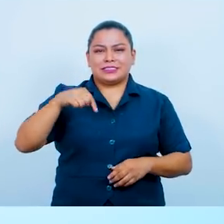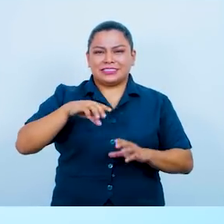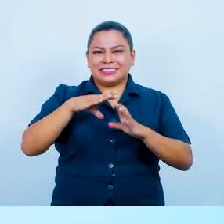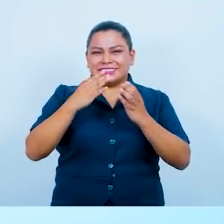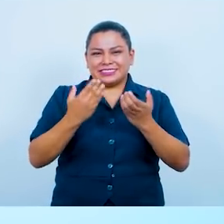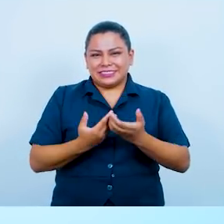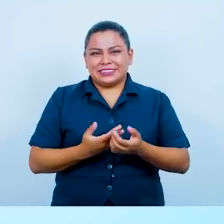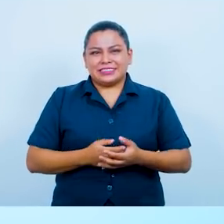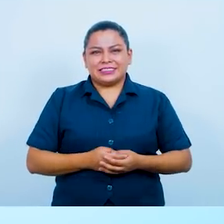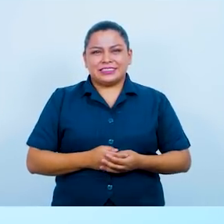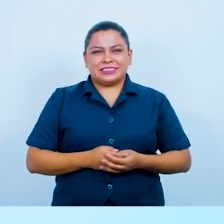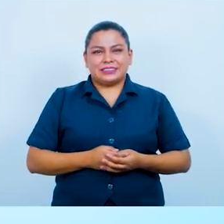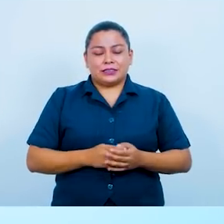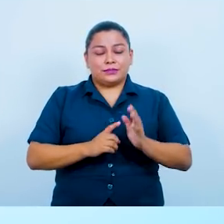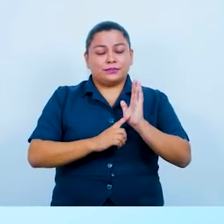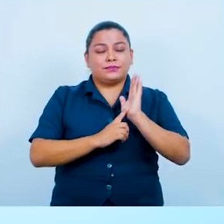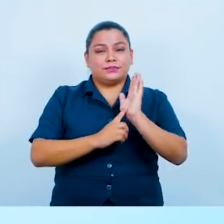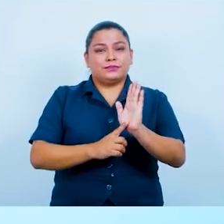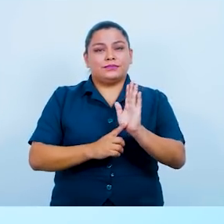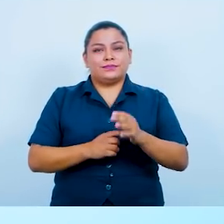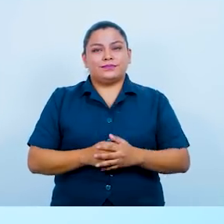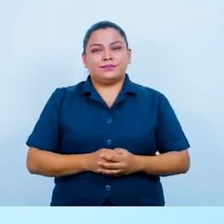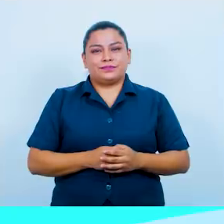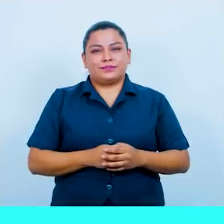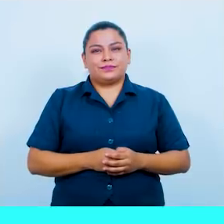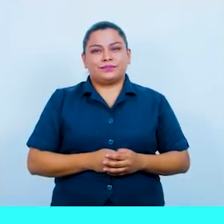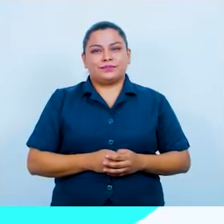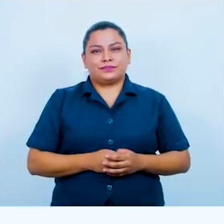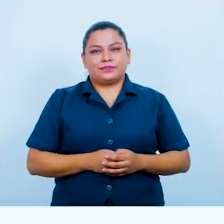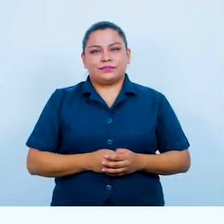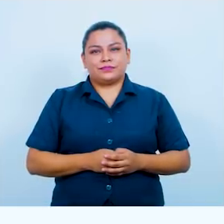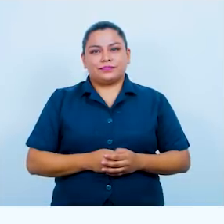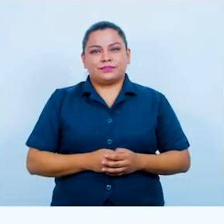sesión? Presentando objetivo.